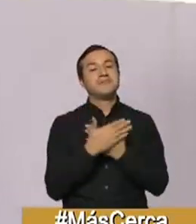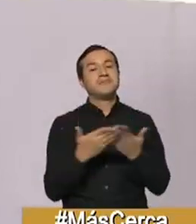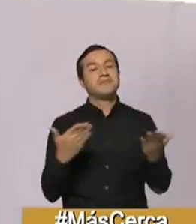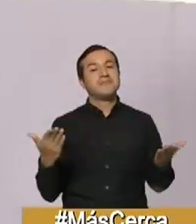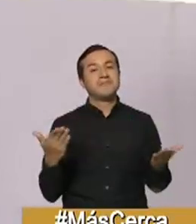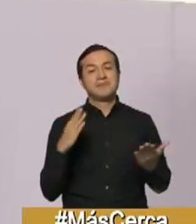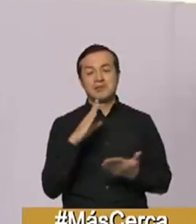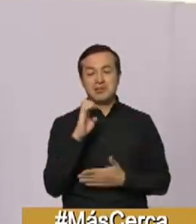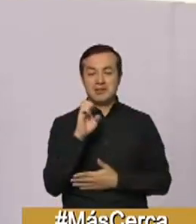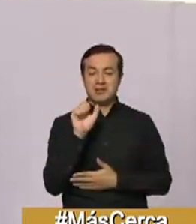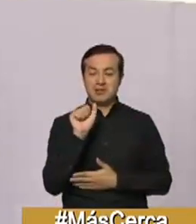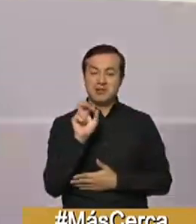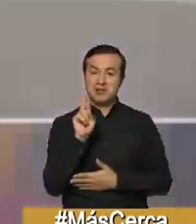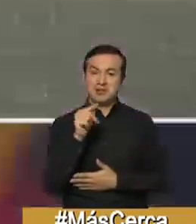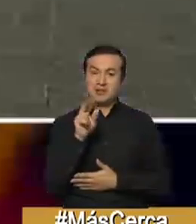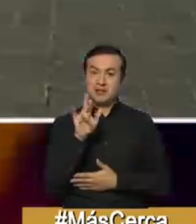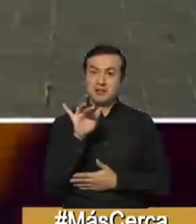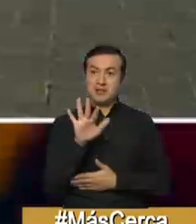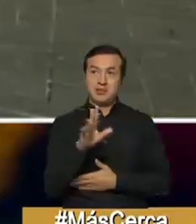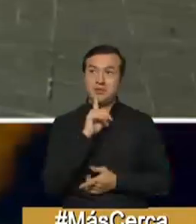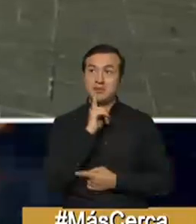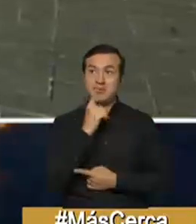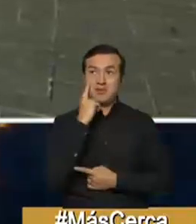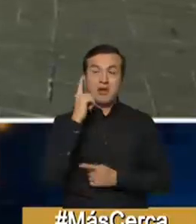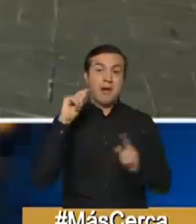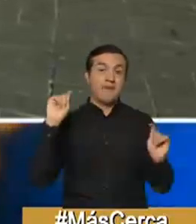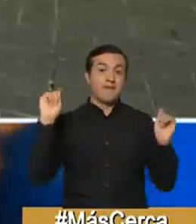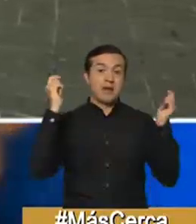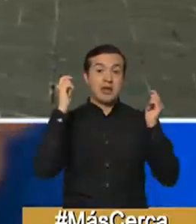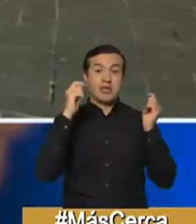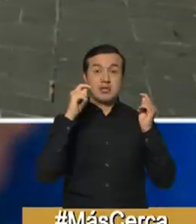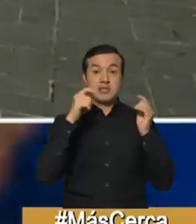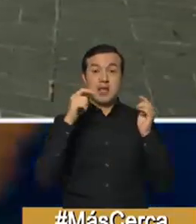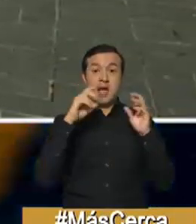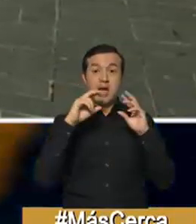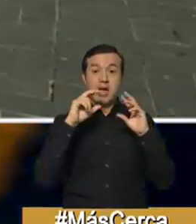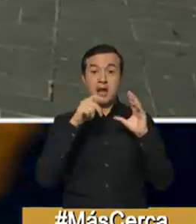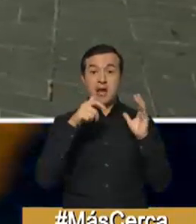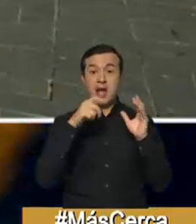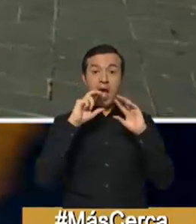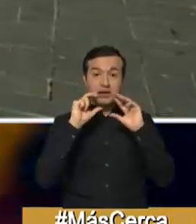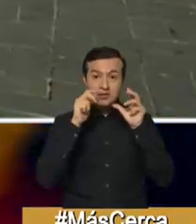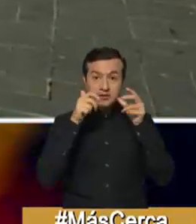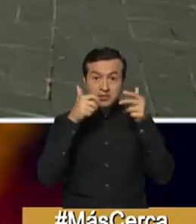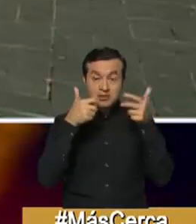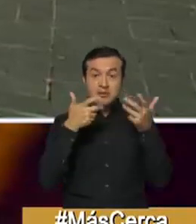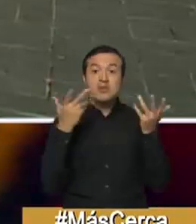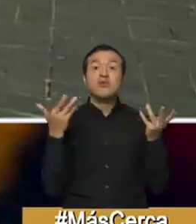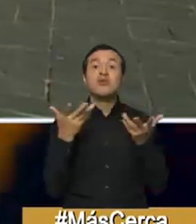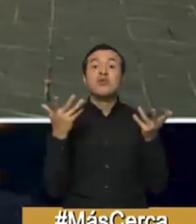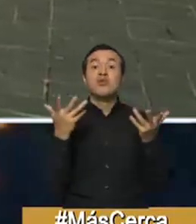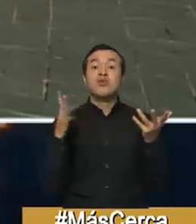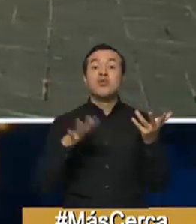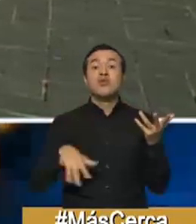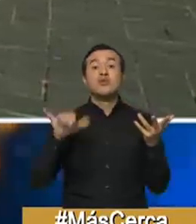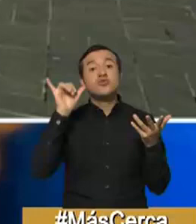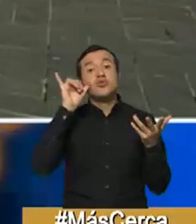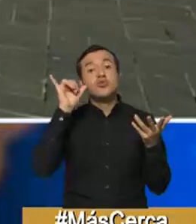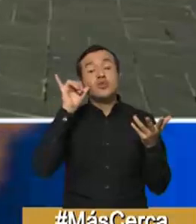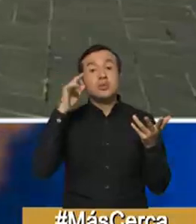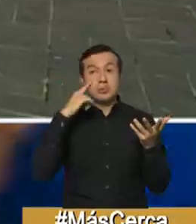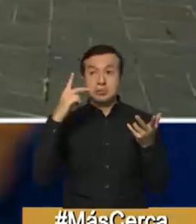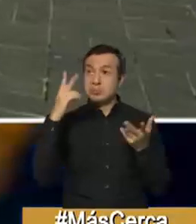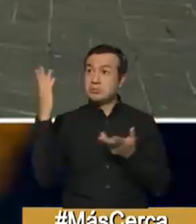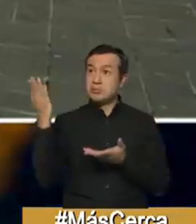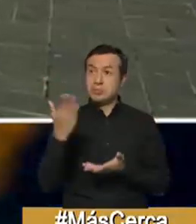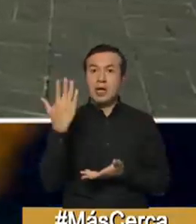vamos con César García, que nos tiene novedades de la fiesta del maíz y el turismo que se desarrolla en San Golquí, en el suroriente de Quito. Adelante,